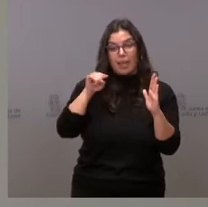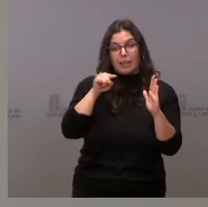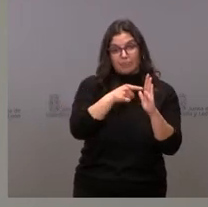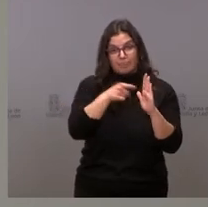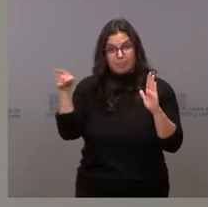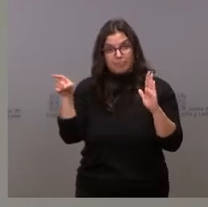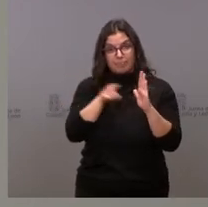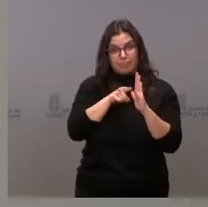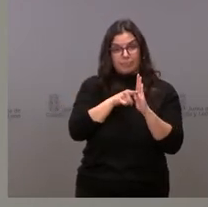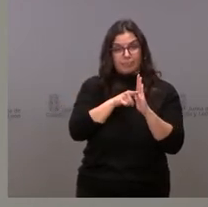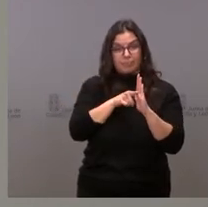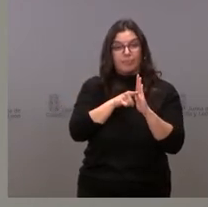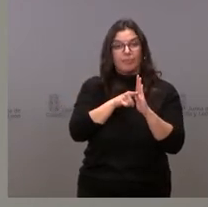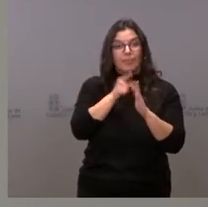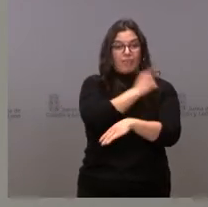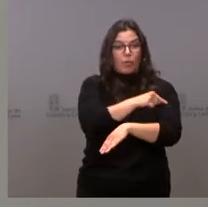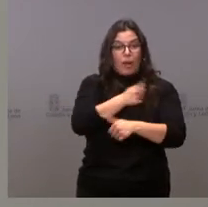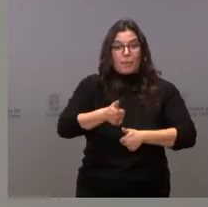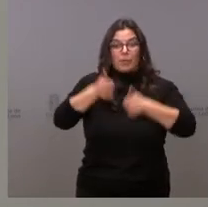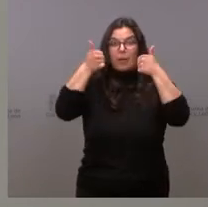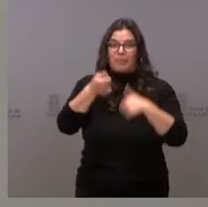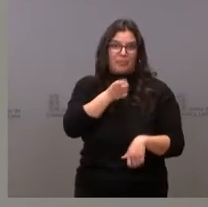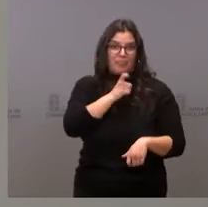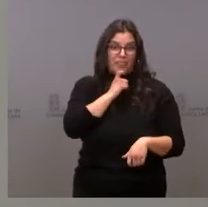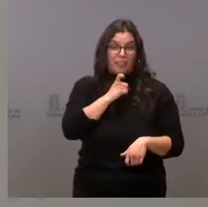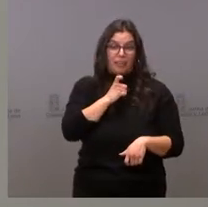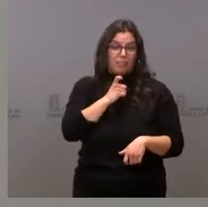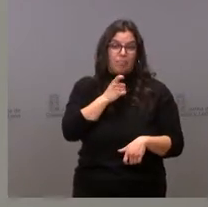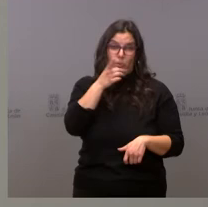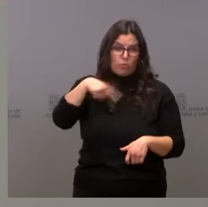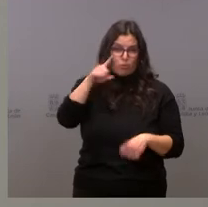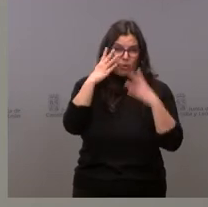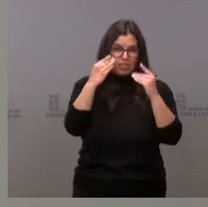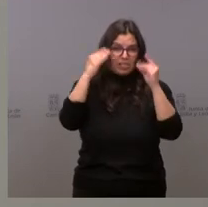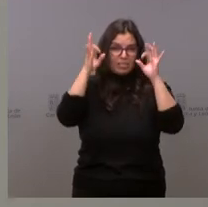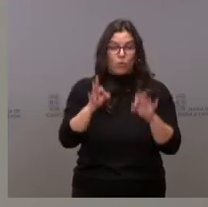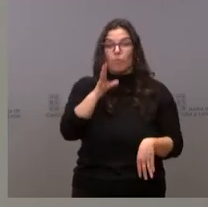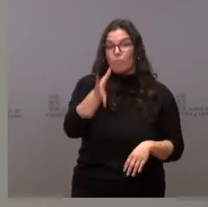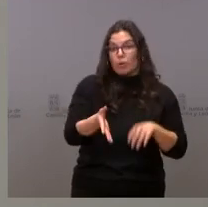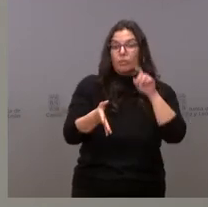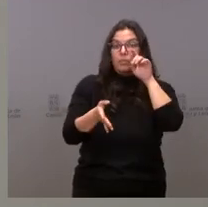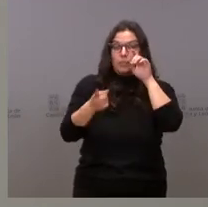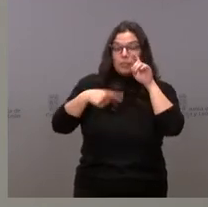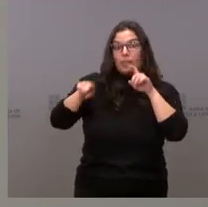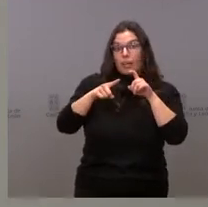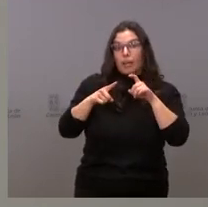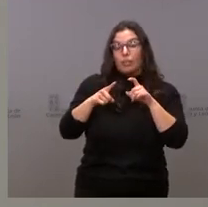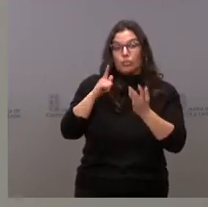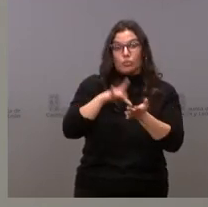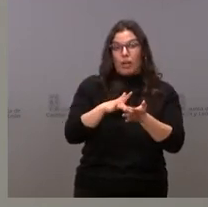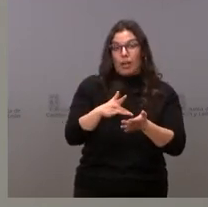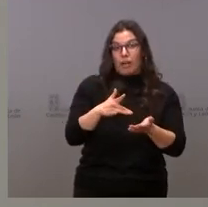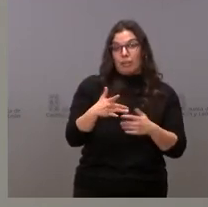aumentar la tasa de vacunación por una razón que todos ustedes entenderán fácil y es que muchos de ellos han sido infectados en